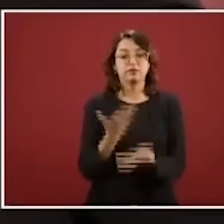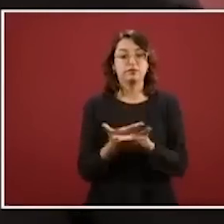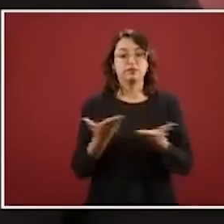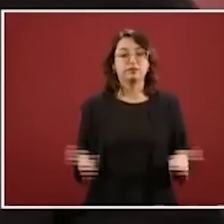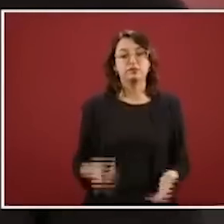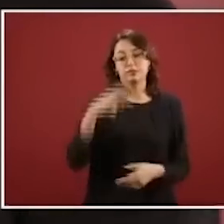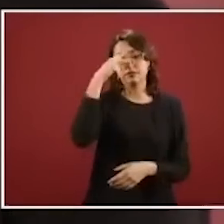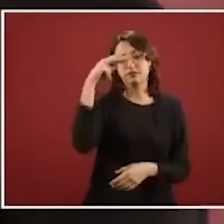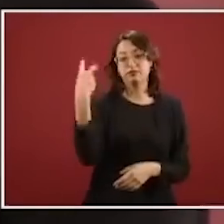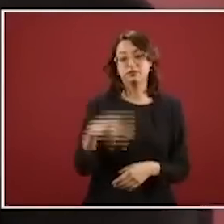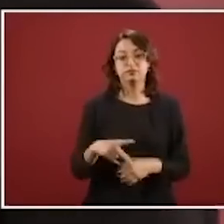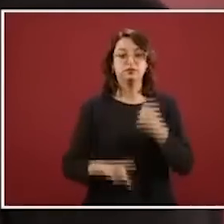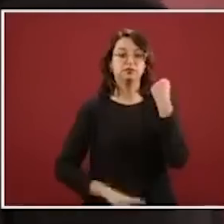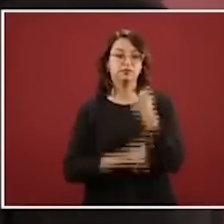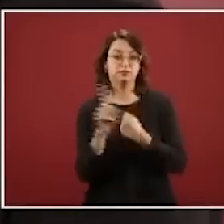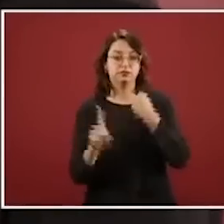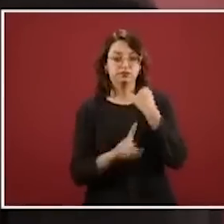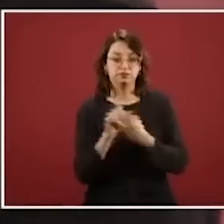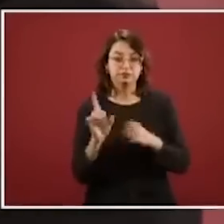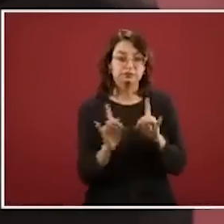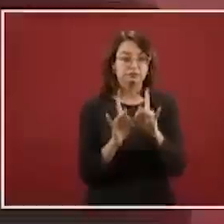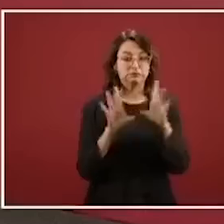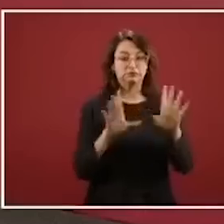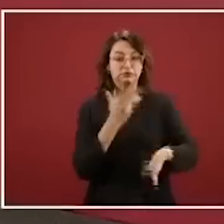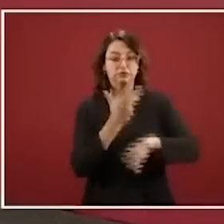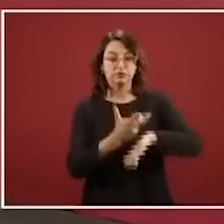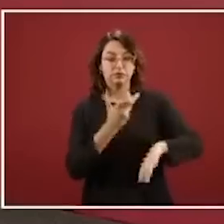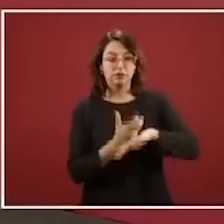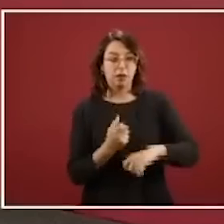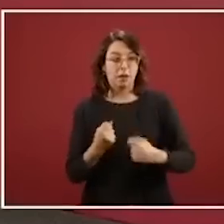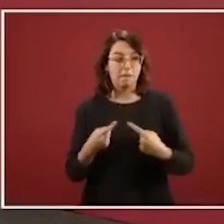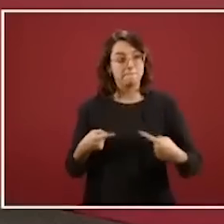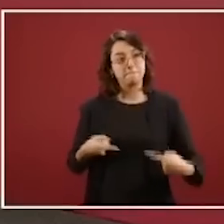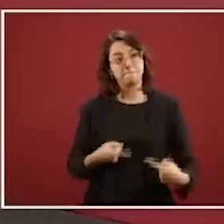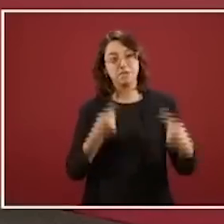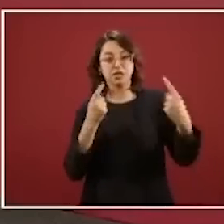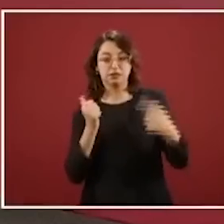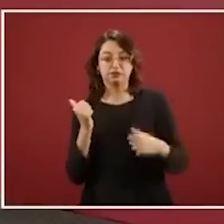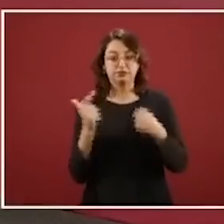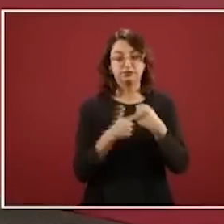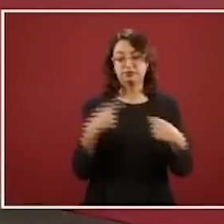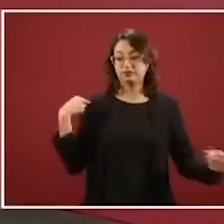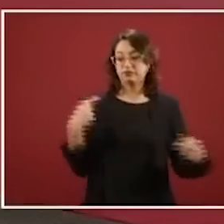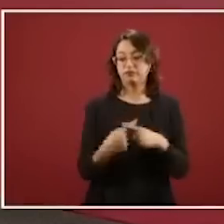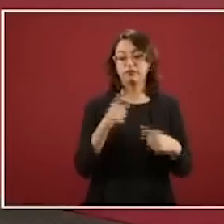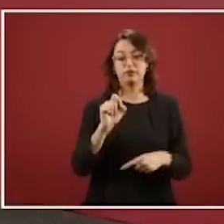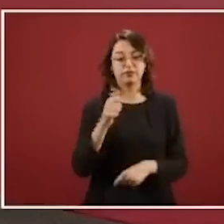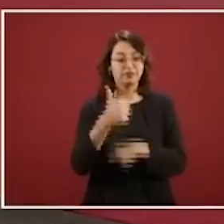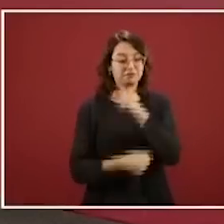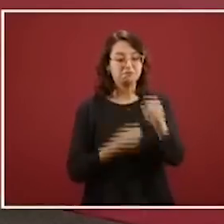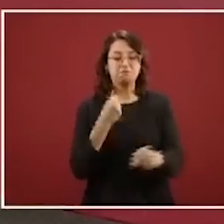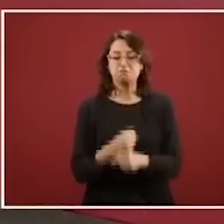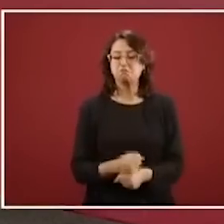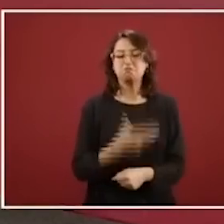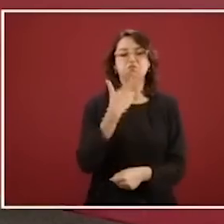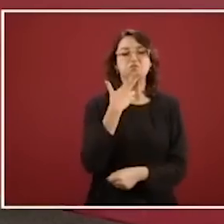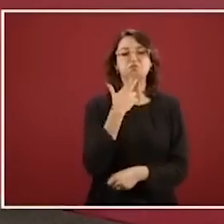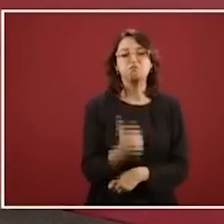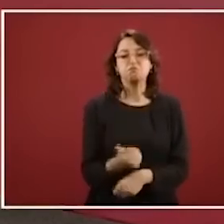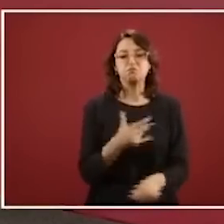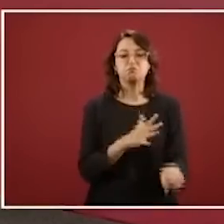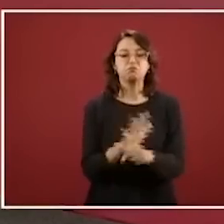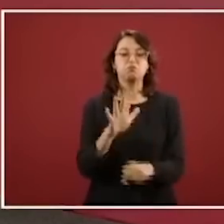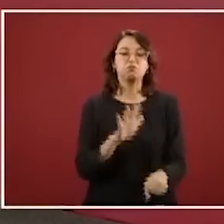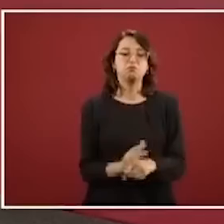sistema de solución de controversias con Estados Unidos que no ha funcionado en los últimos 26 años, que se llaman